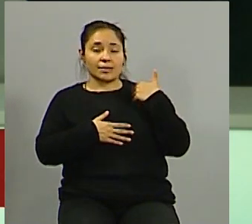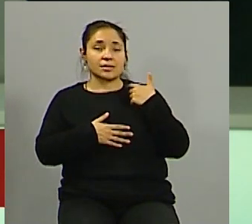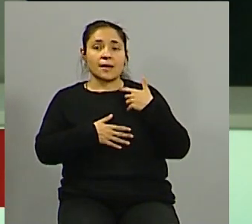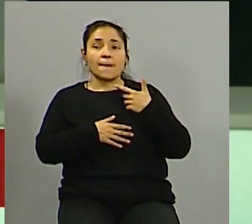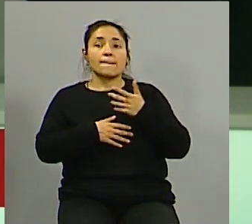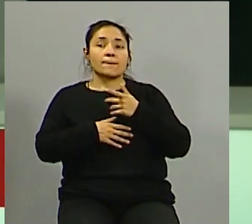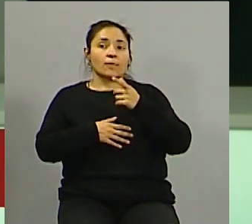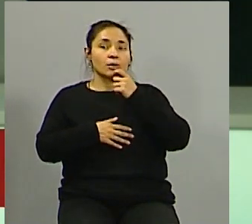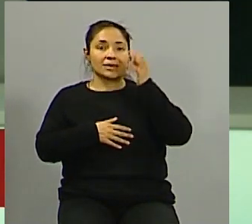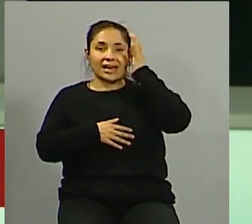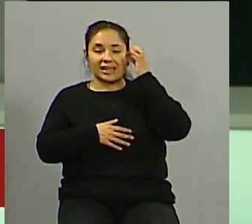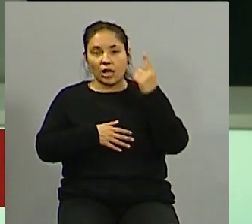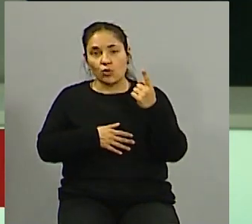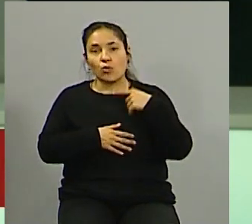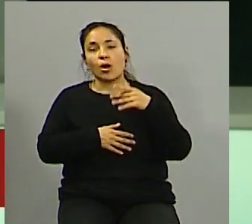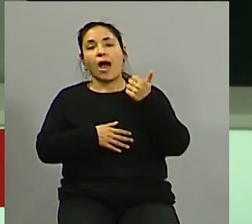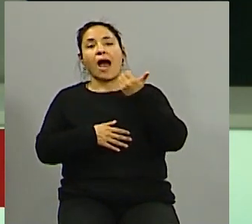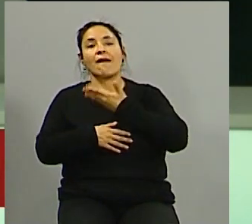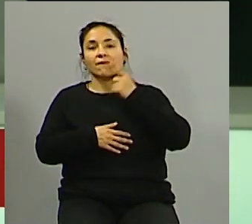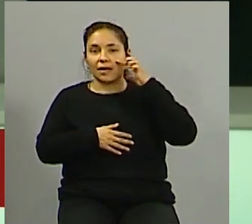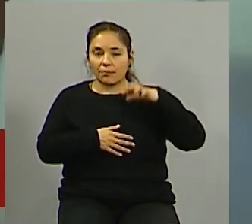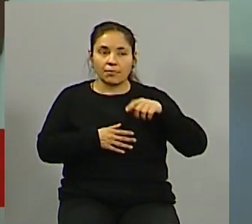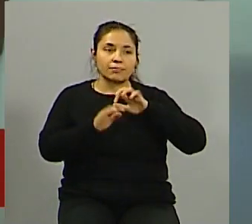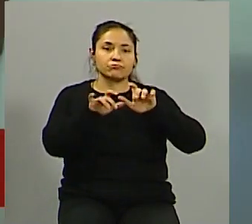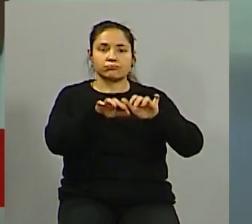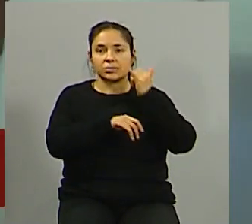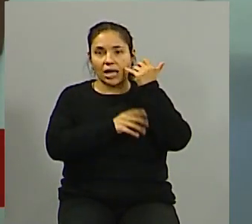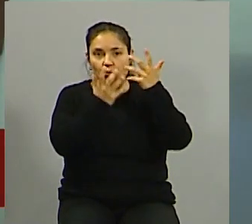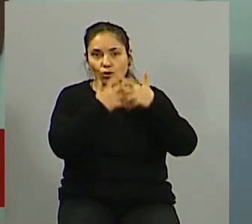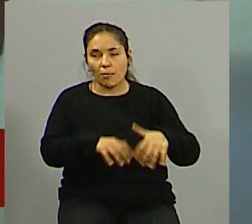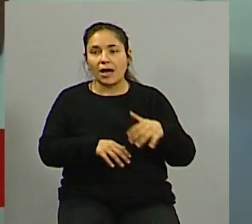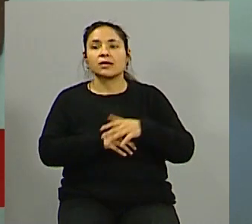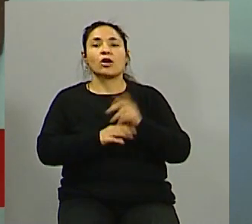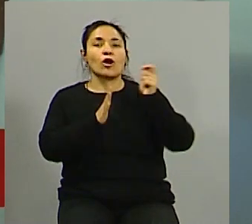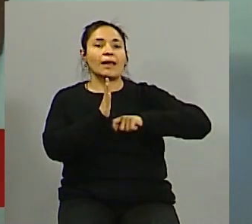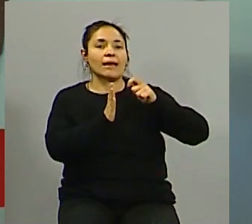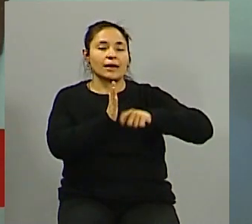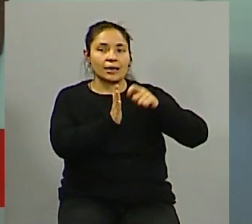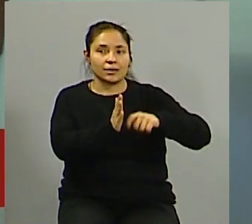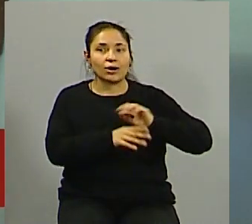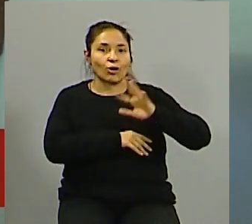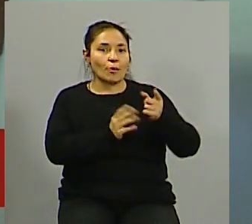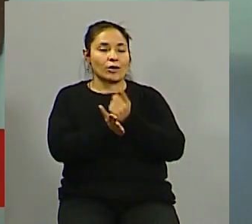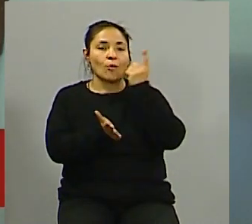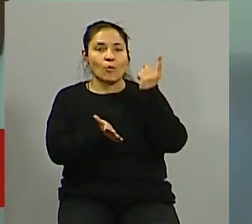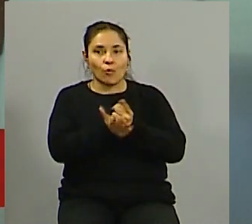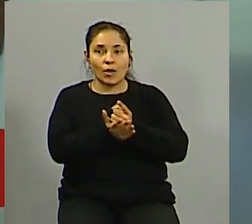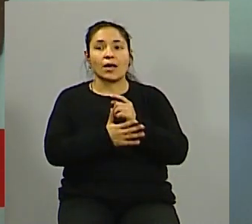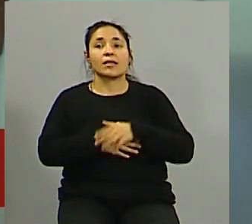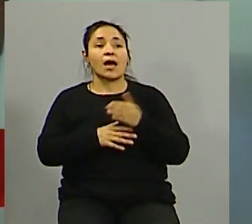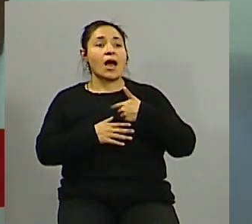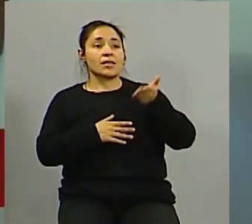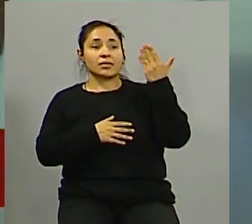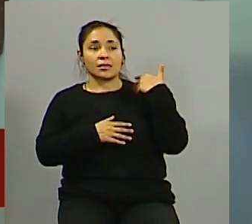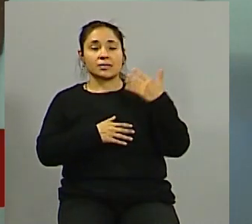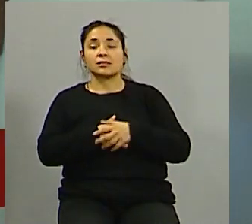bueno, el 931 a la FIP y está todo sistematizado y medio que quien lo registra es imposible robárselo, digamos, ¿no? Sucedía lo